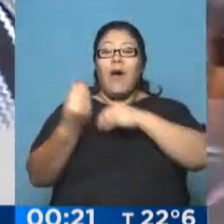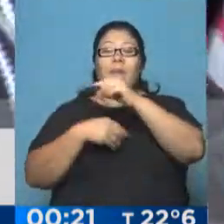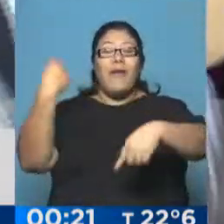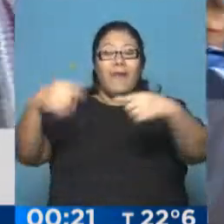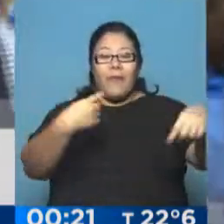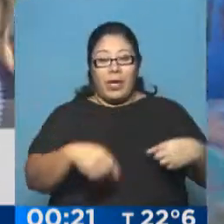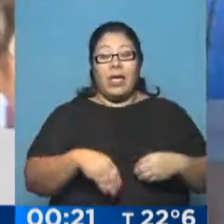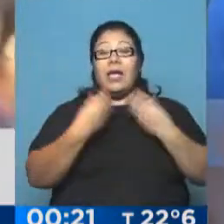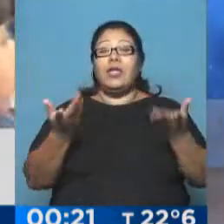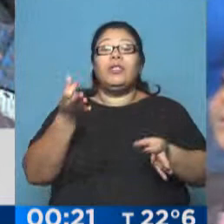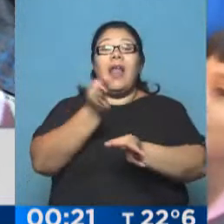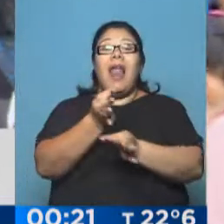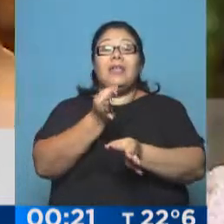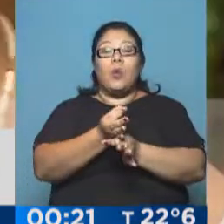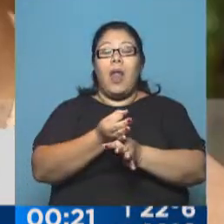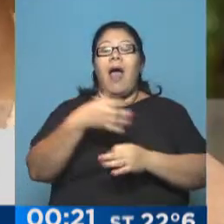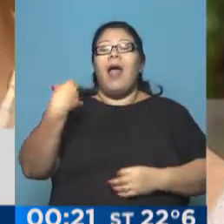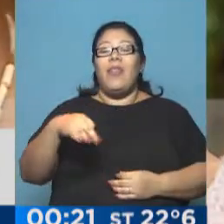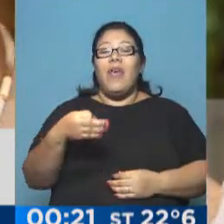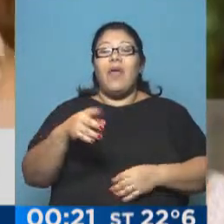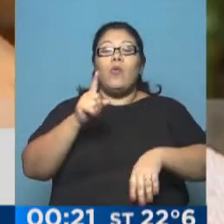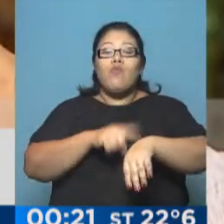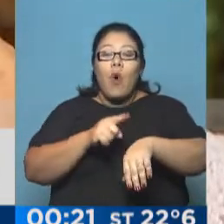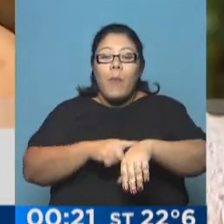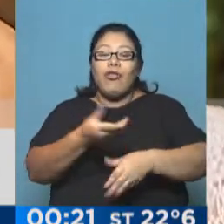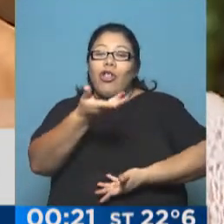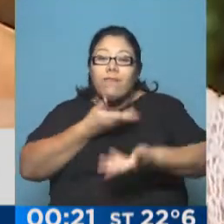escuela tiene que brindar es ese espacio de intercambio